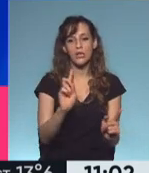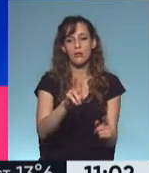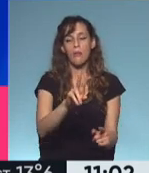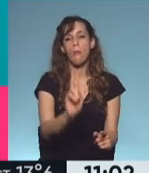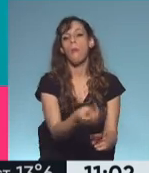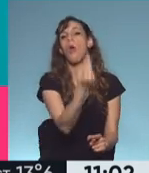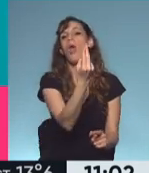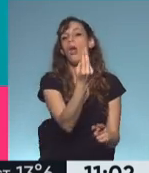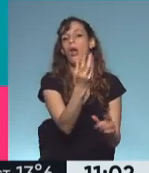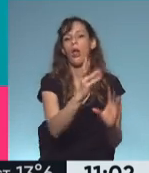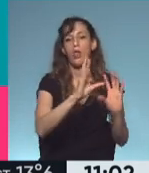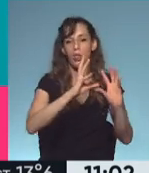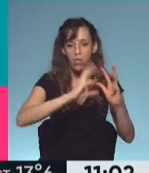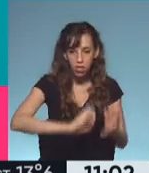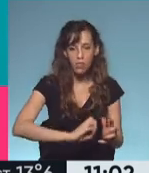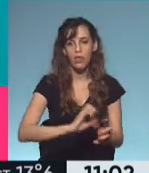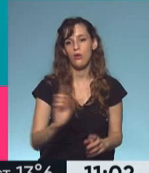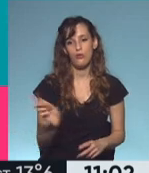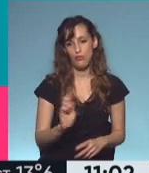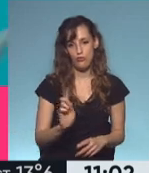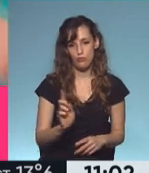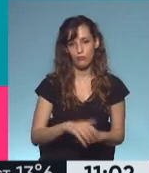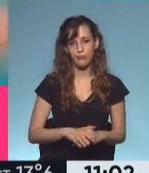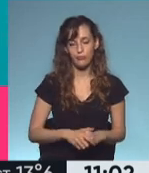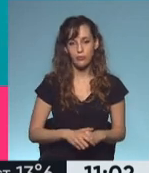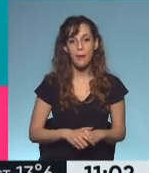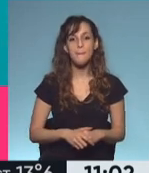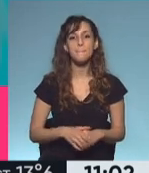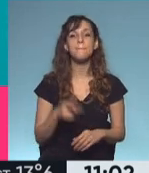que cuidar, que tenés que darle también, es recibir amor y darle amor. De hecho,